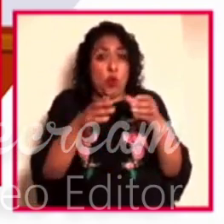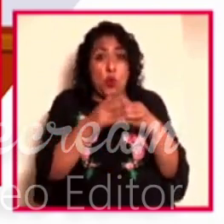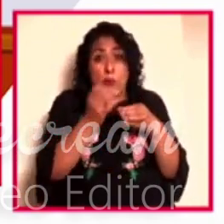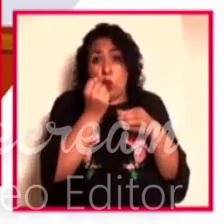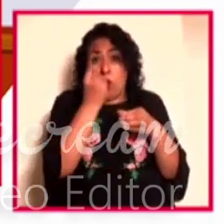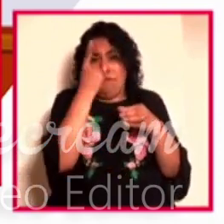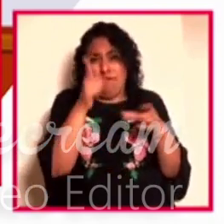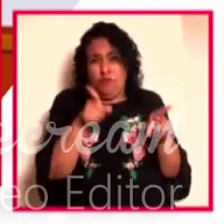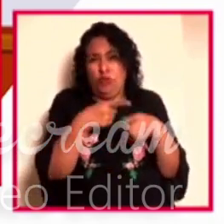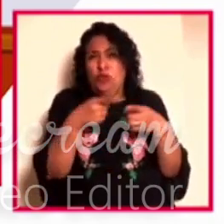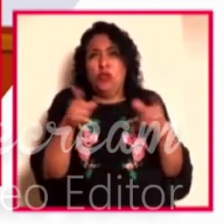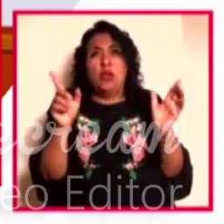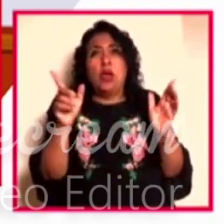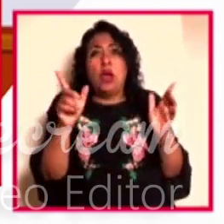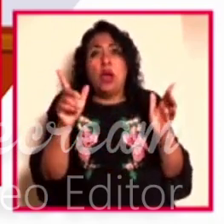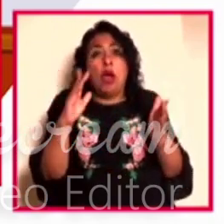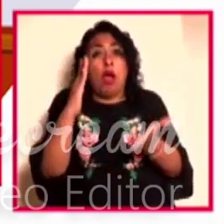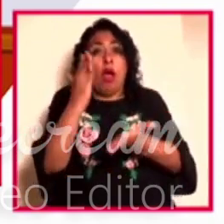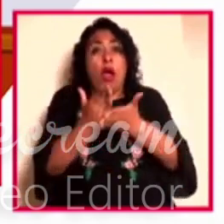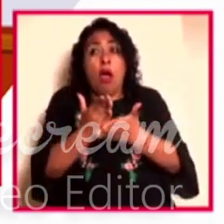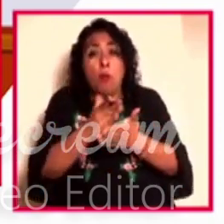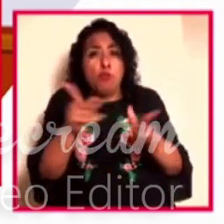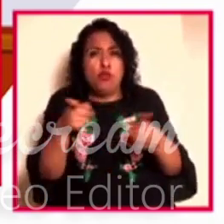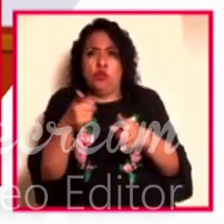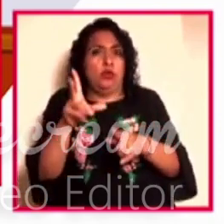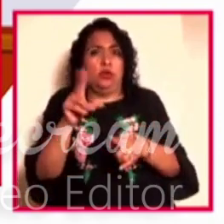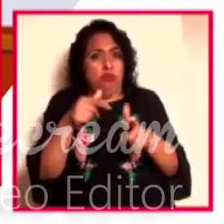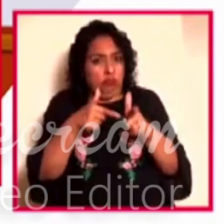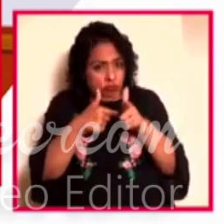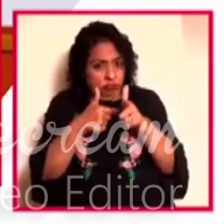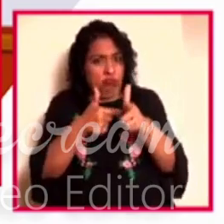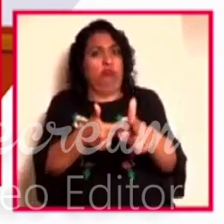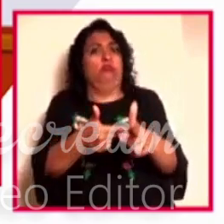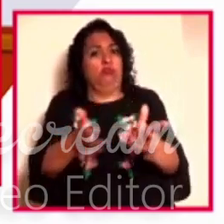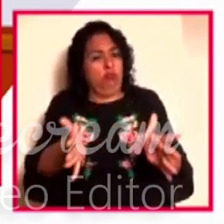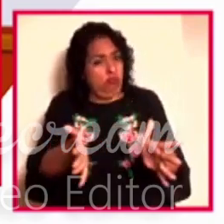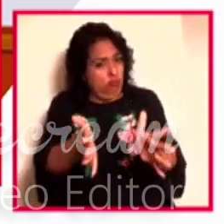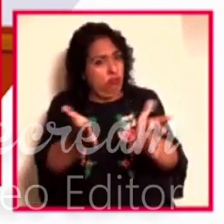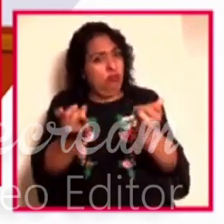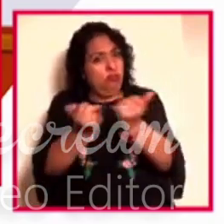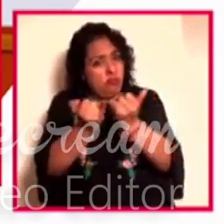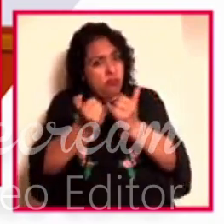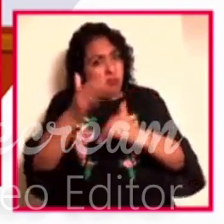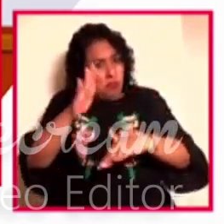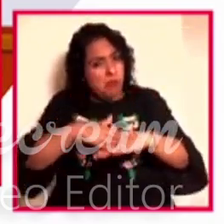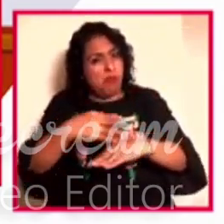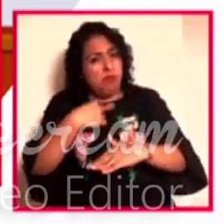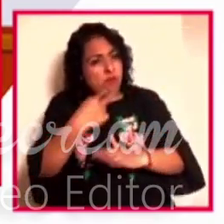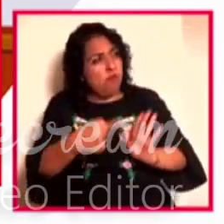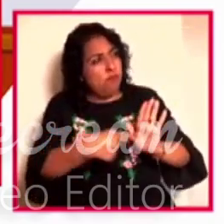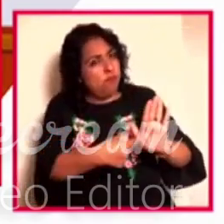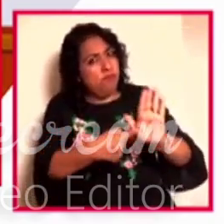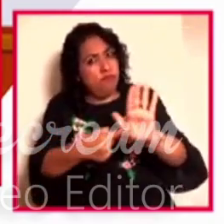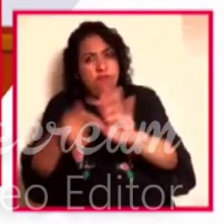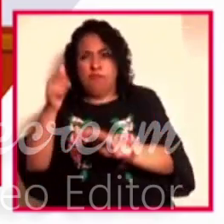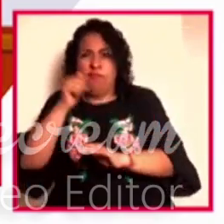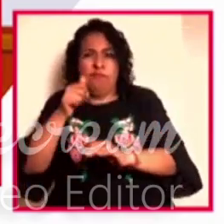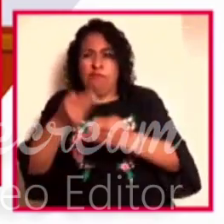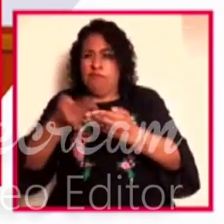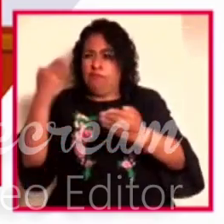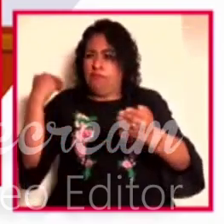no callar su música, ¿no? Sino darle la misma o más voz que siempre he tenido.